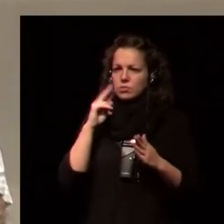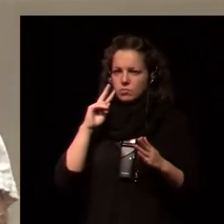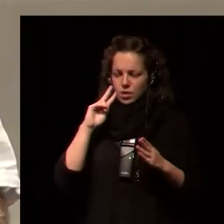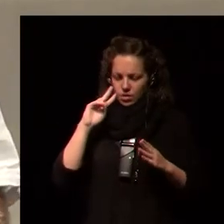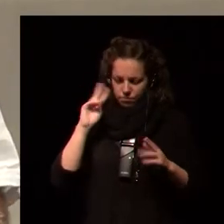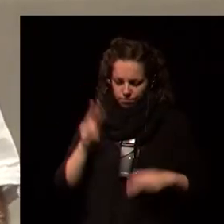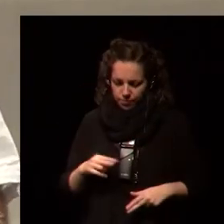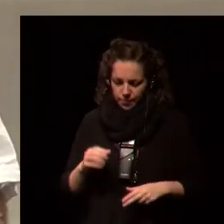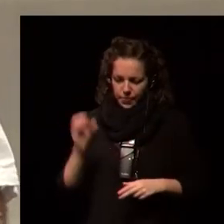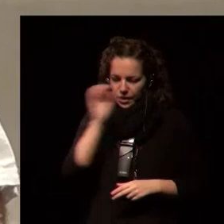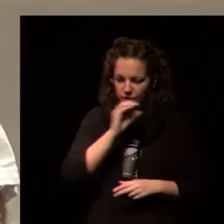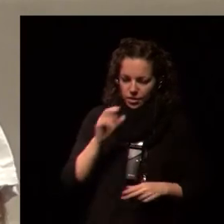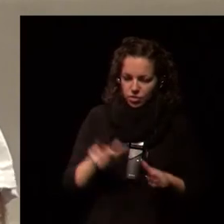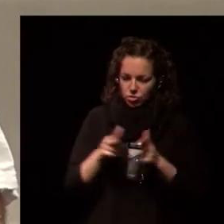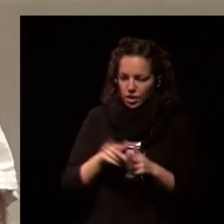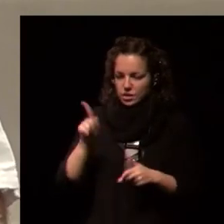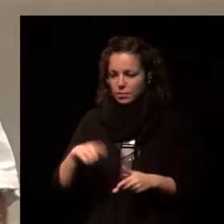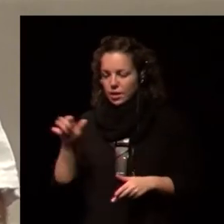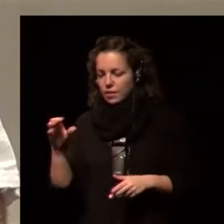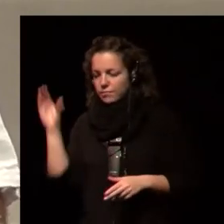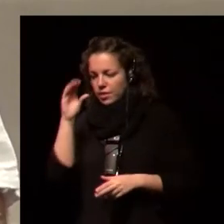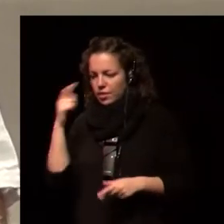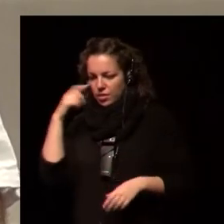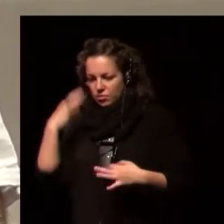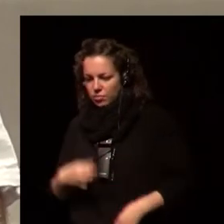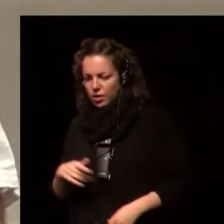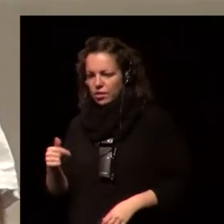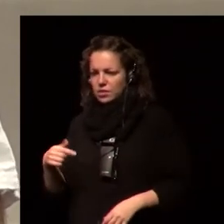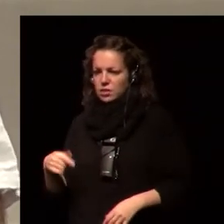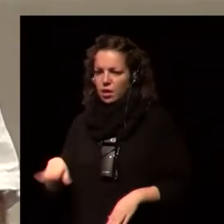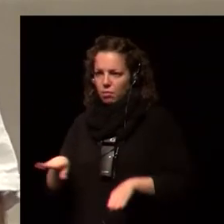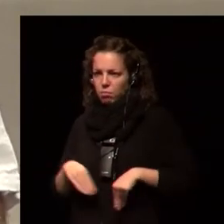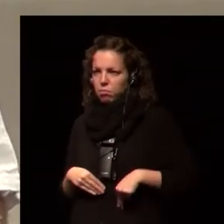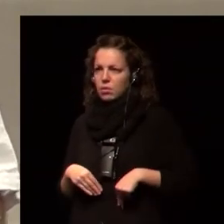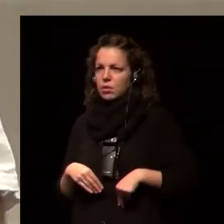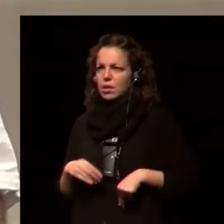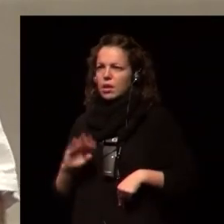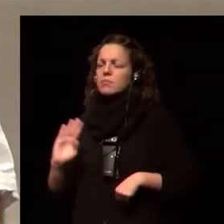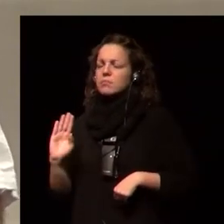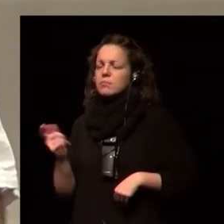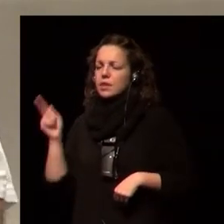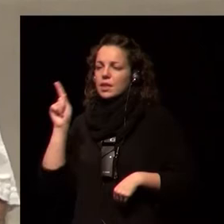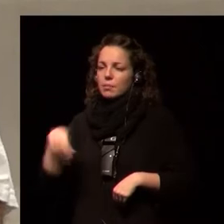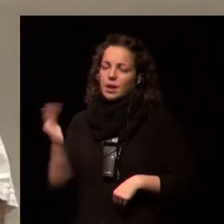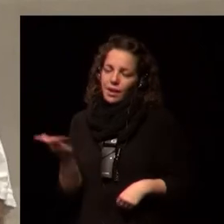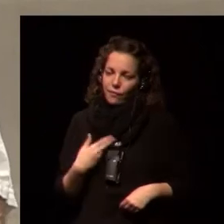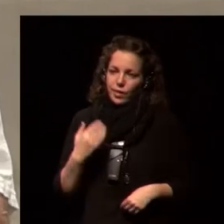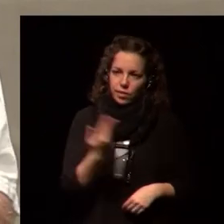las ciencias sociales, las humanidades, que por supuesto nos conforman y que por supuesto nos afectan. En este